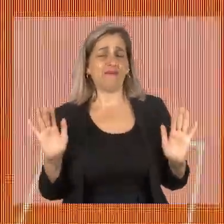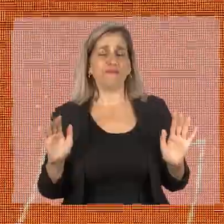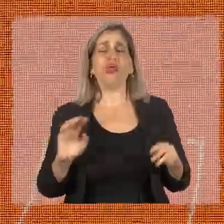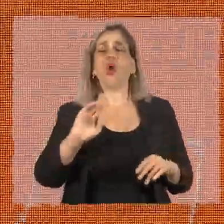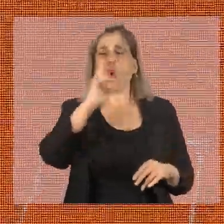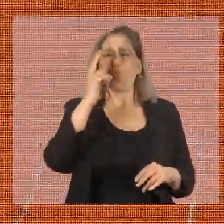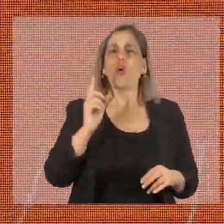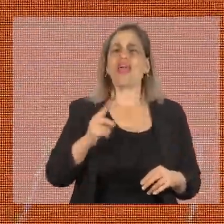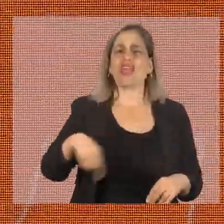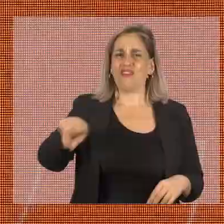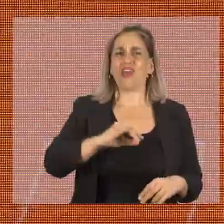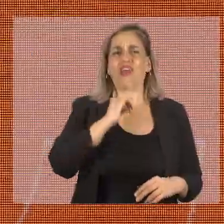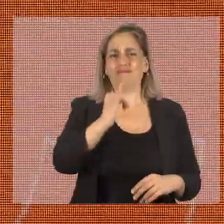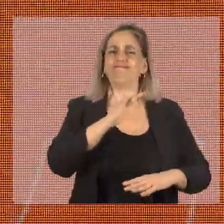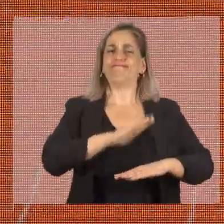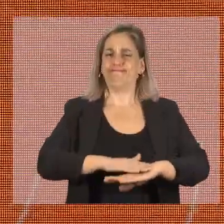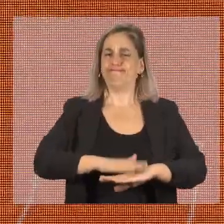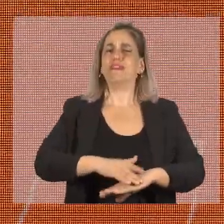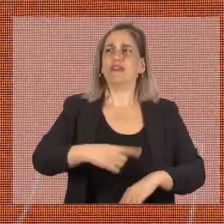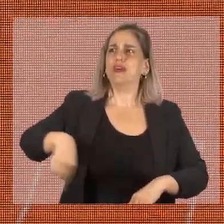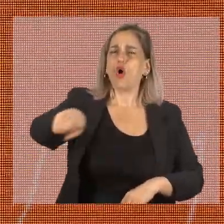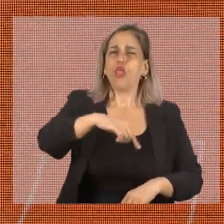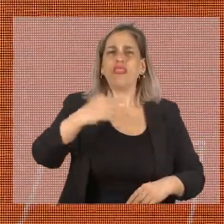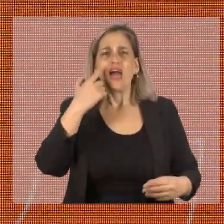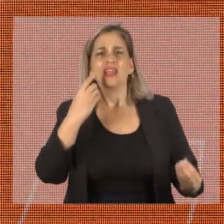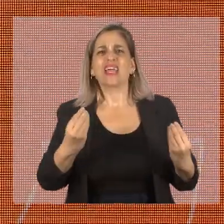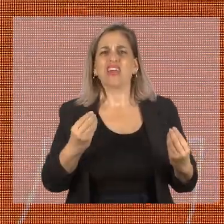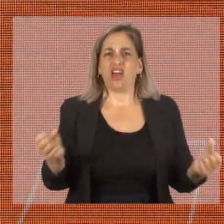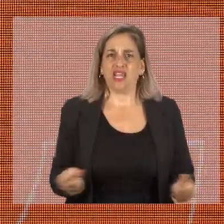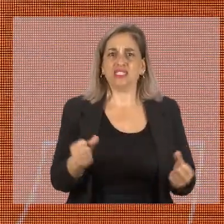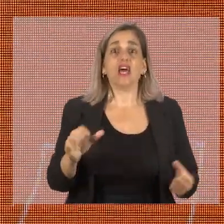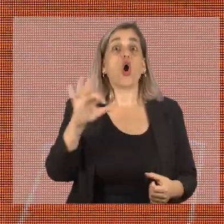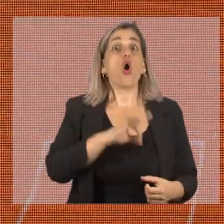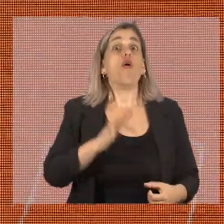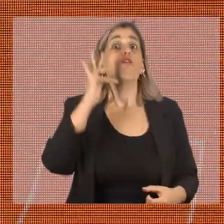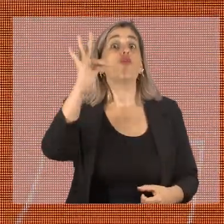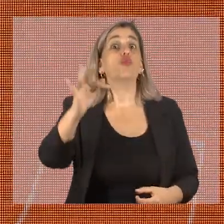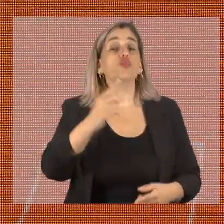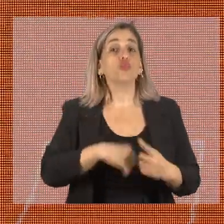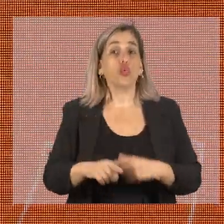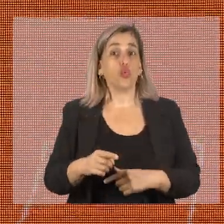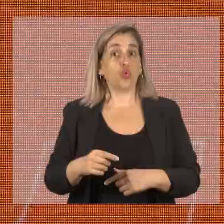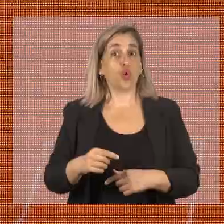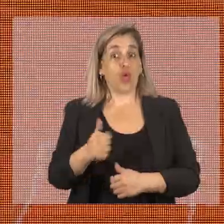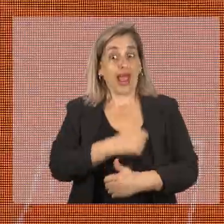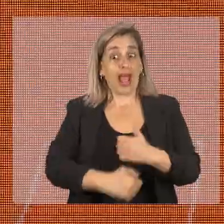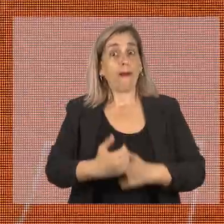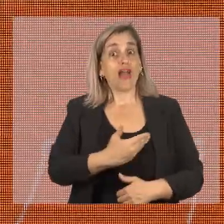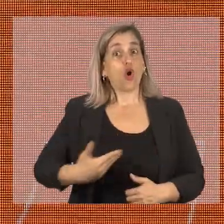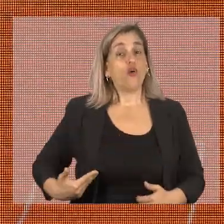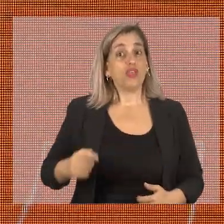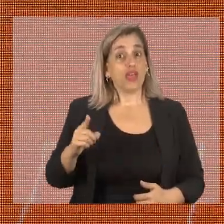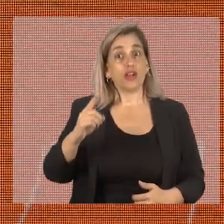Y el Uruguay todo tiene que saber qué es lo que van a hacer o pretenden hacer si la ciudadanía le da por la